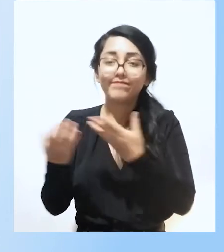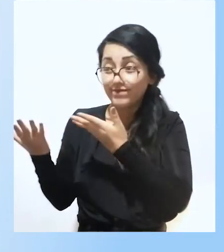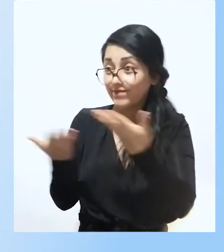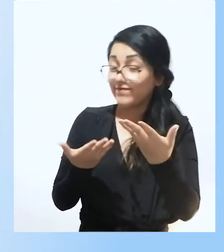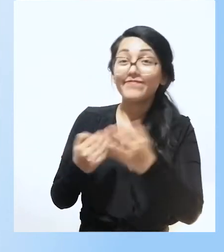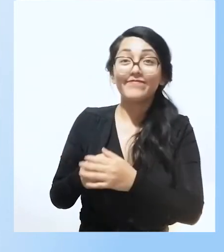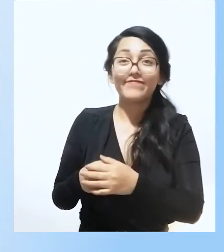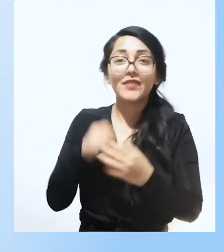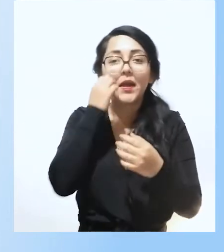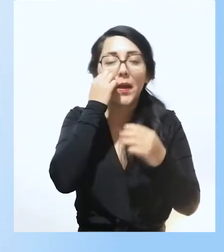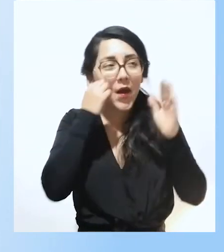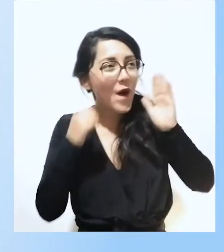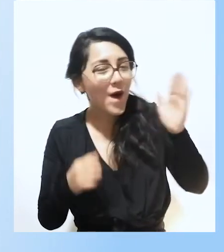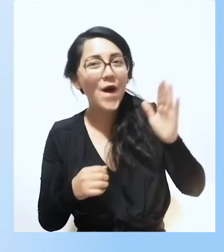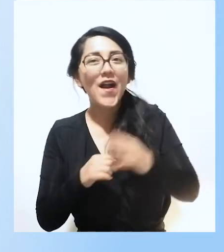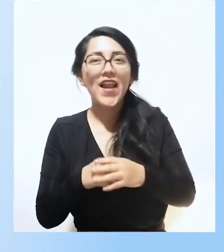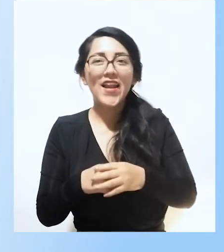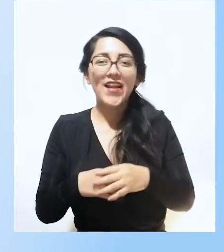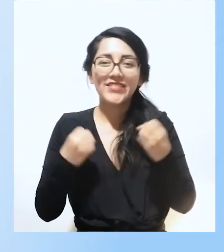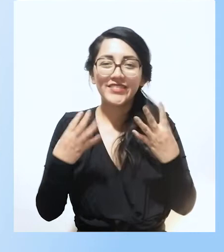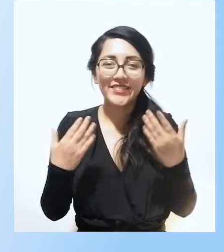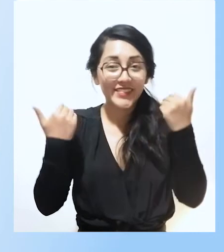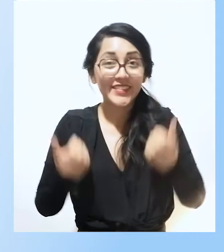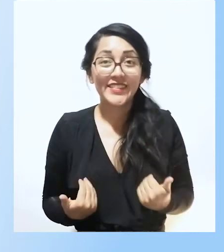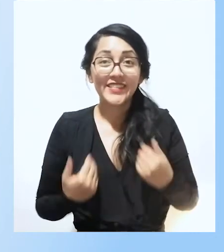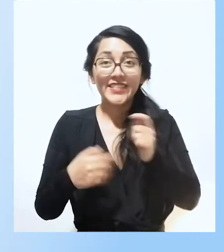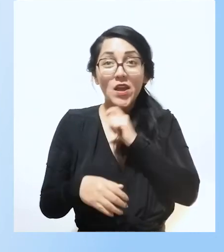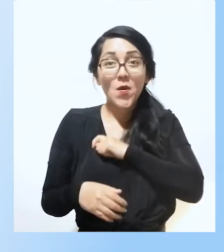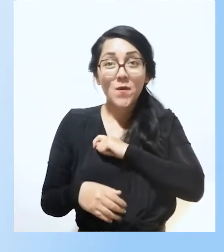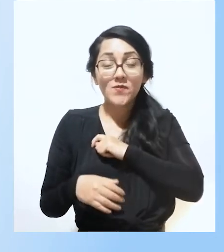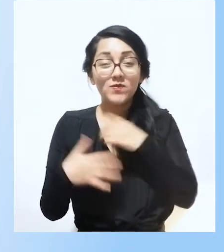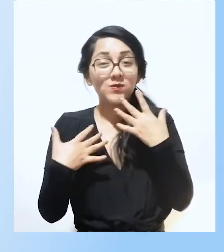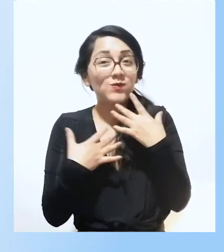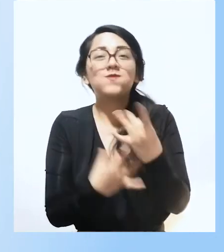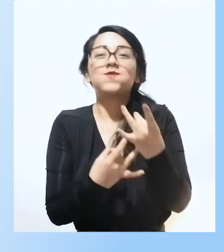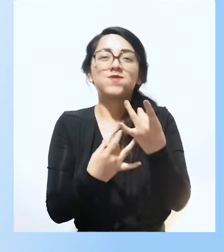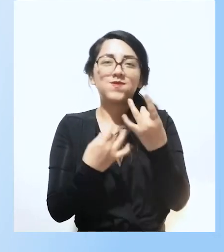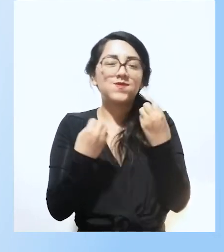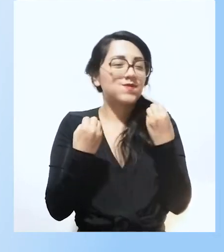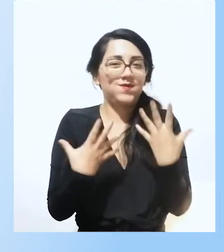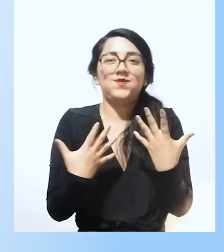Hola. Bueno, pues un gusto estar desde aquí, desde España, conectado con todos vosotros.